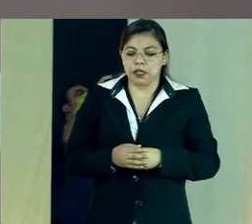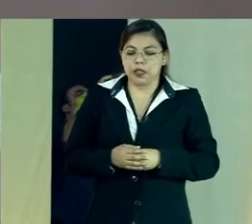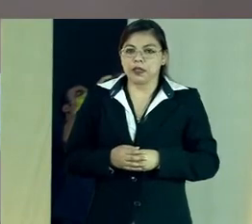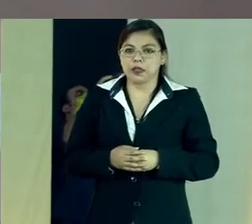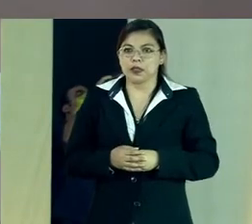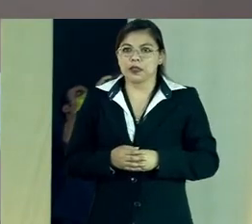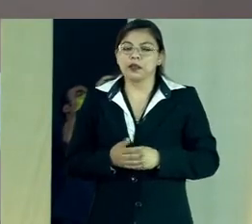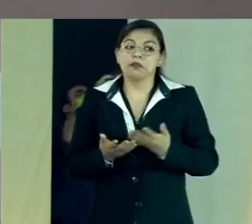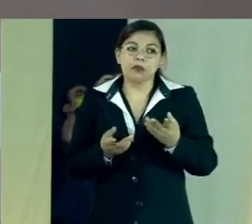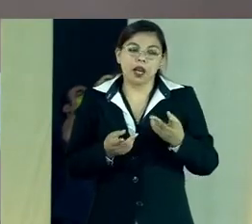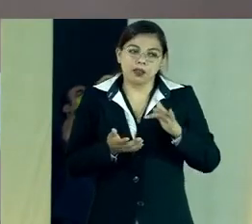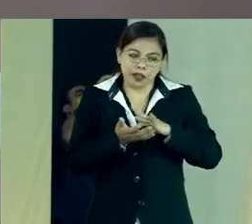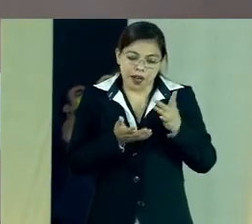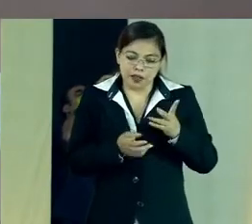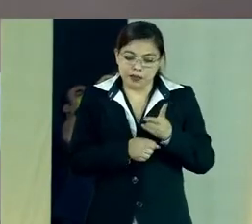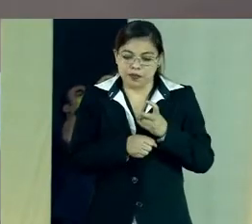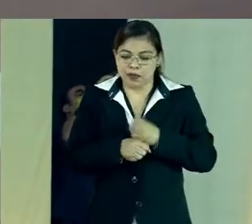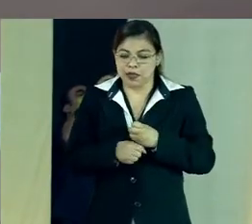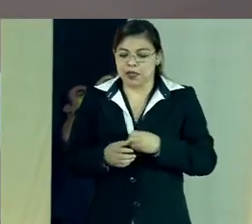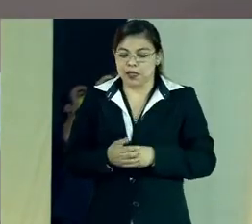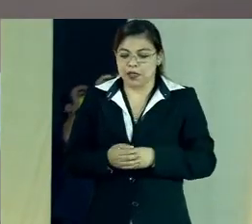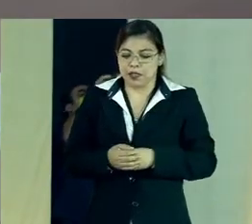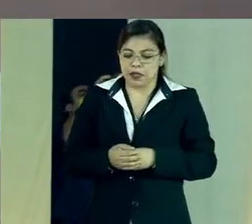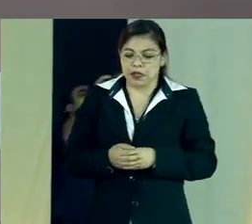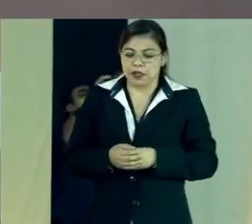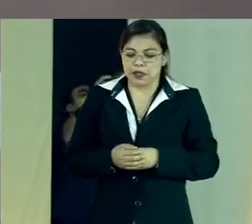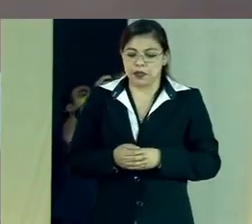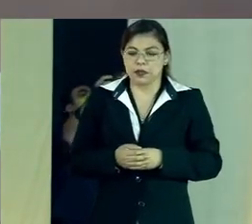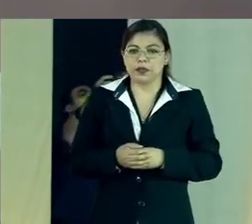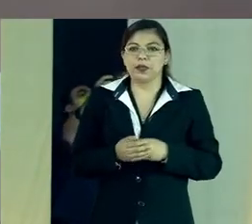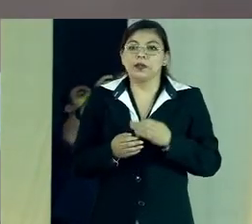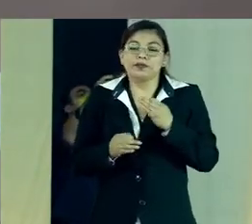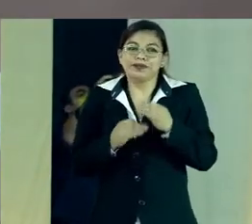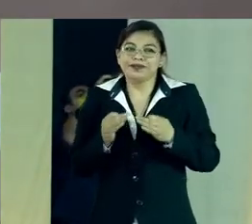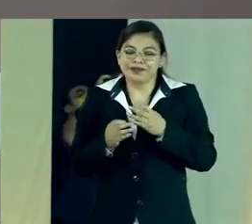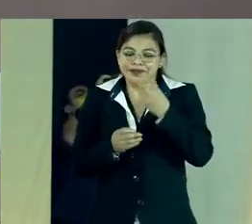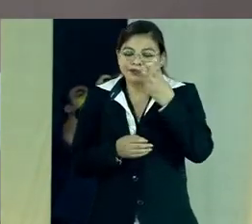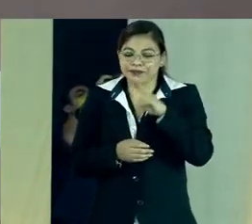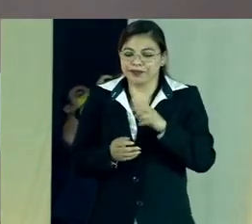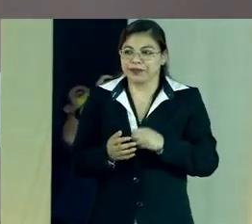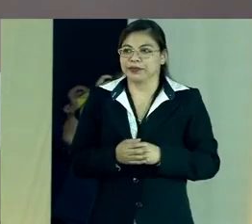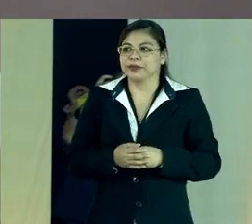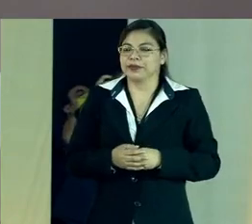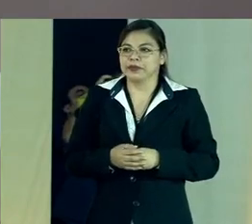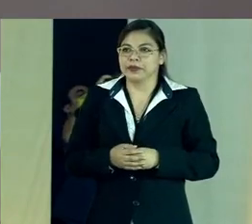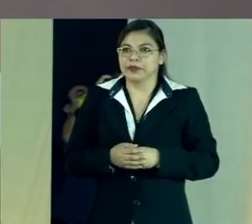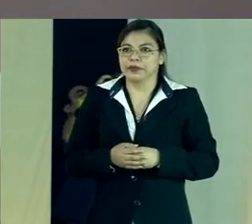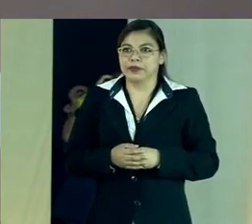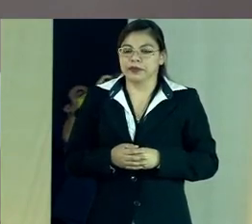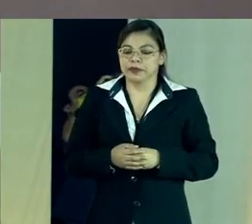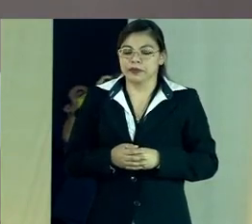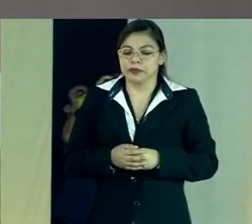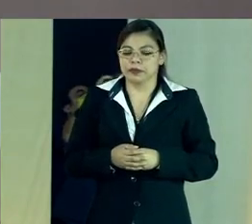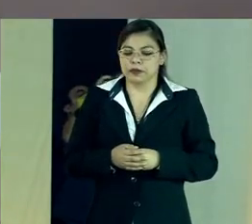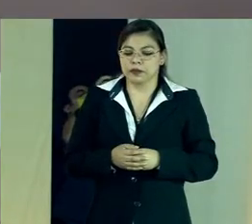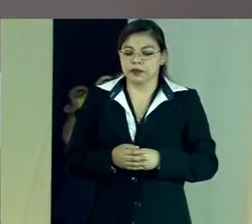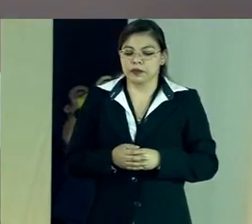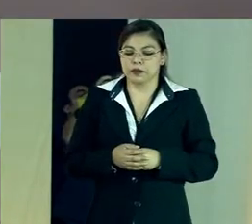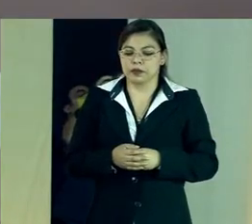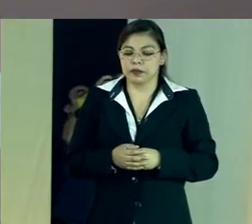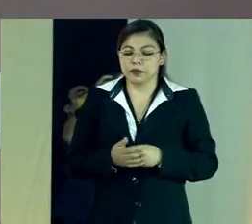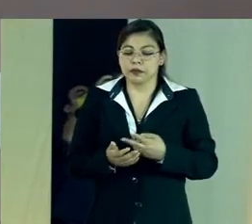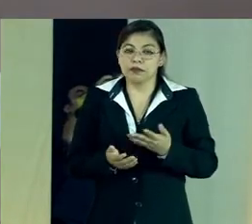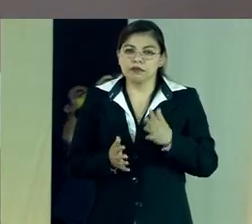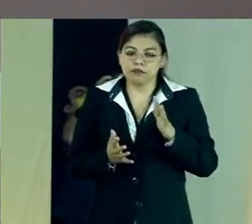gracias paco y paloma marina y todos los del equipo de fondo a mi libro 12